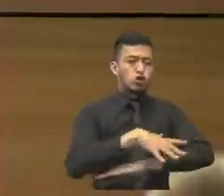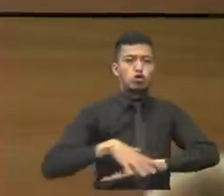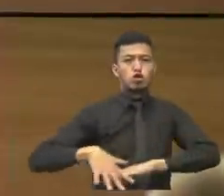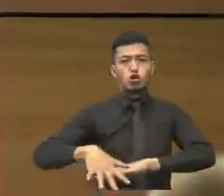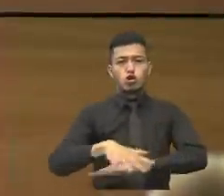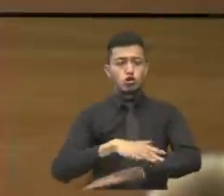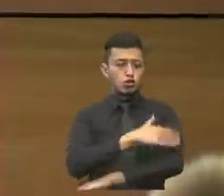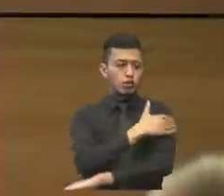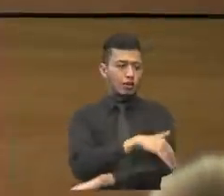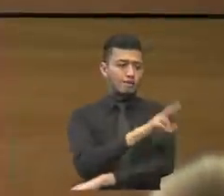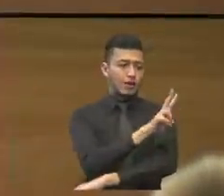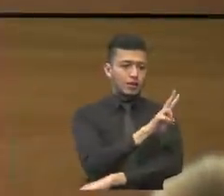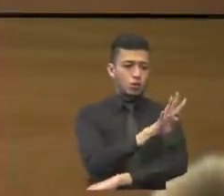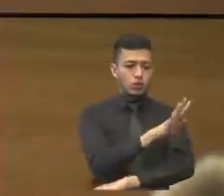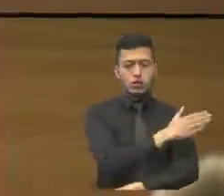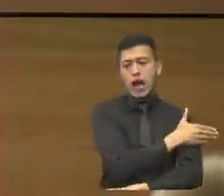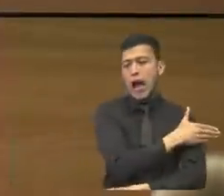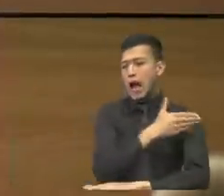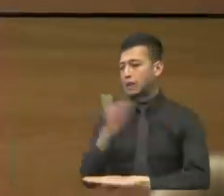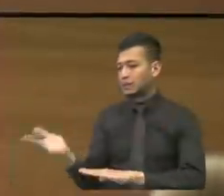hasta la 200.